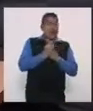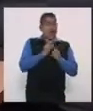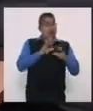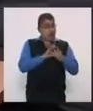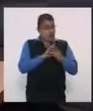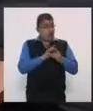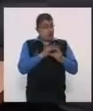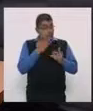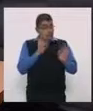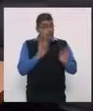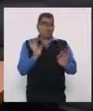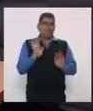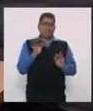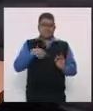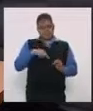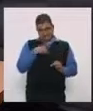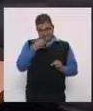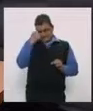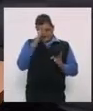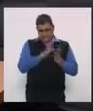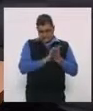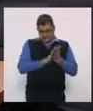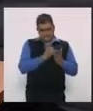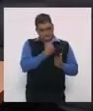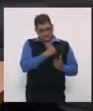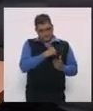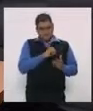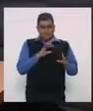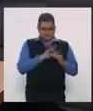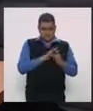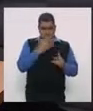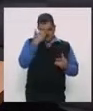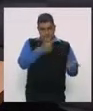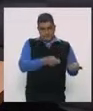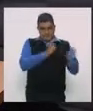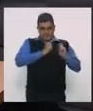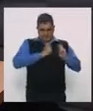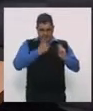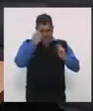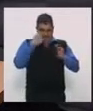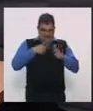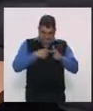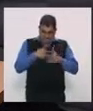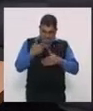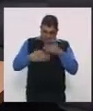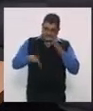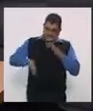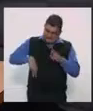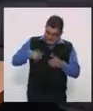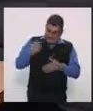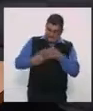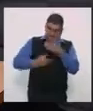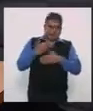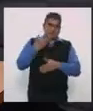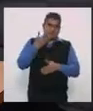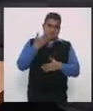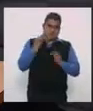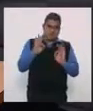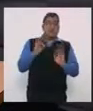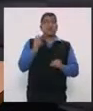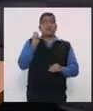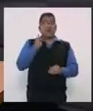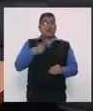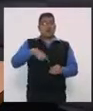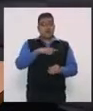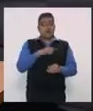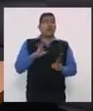si yo me atrevo a hacer eso, a sanar y me quedo con lo que sé que me puede acompañar para caminar hacia adelante, porque tampoco se trata de quedar